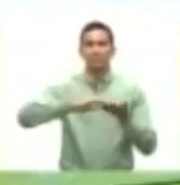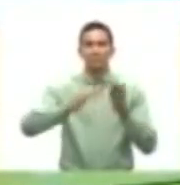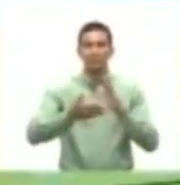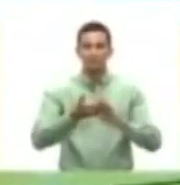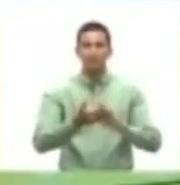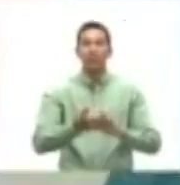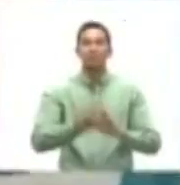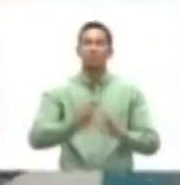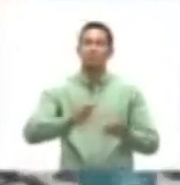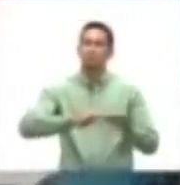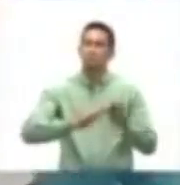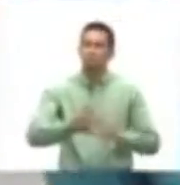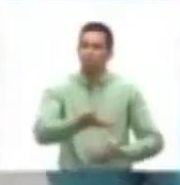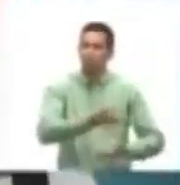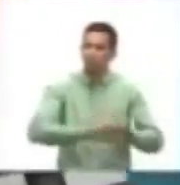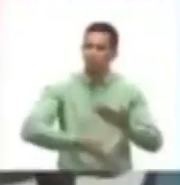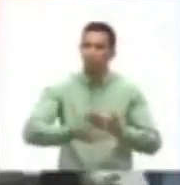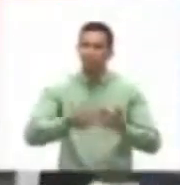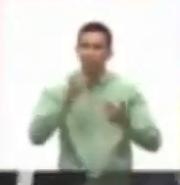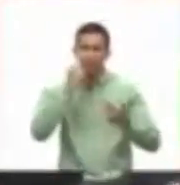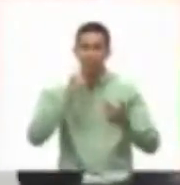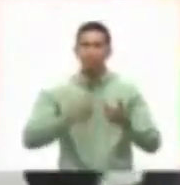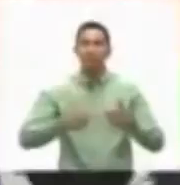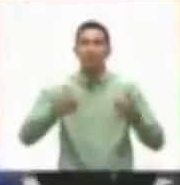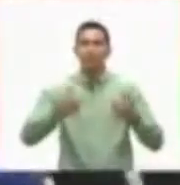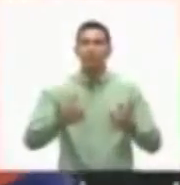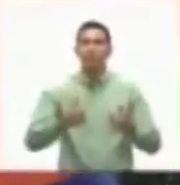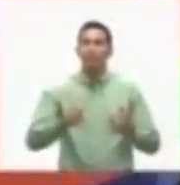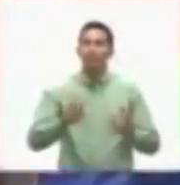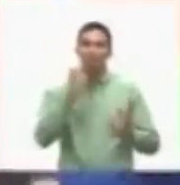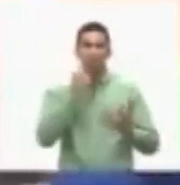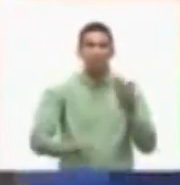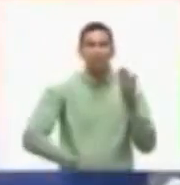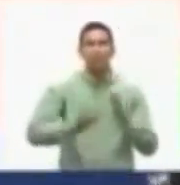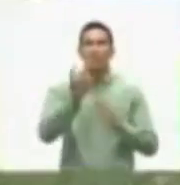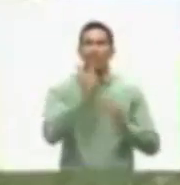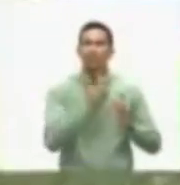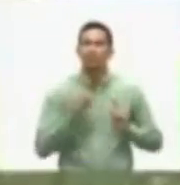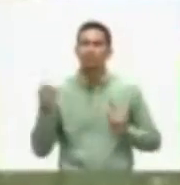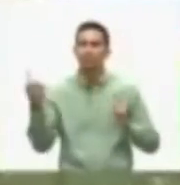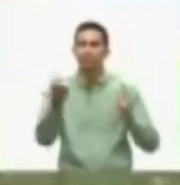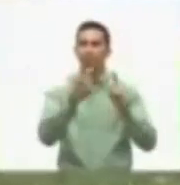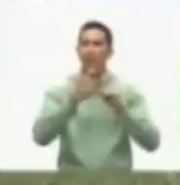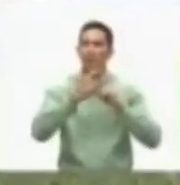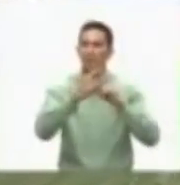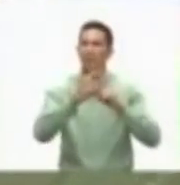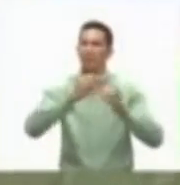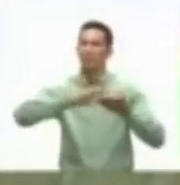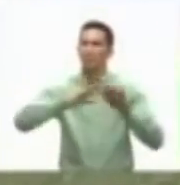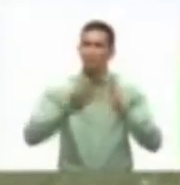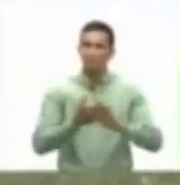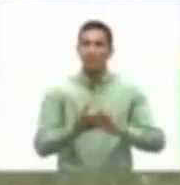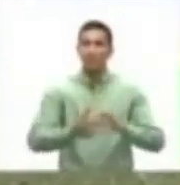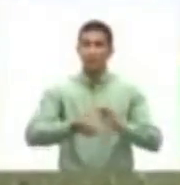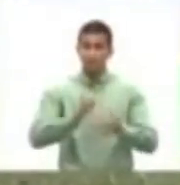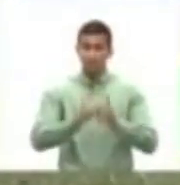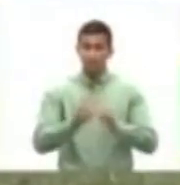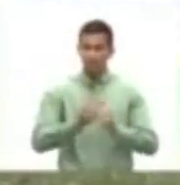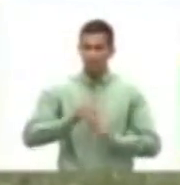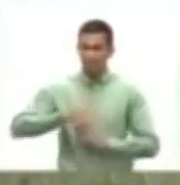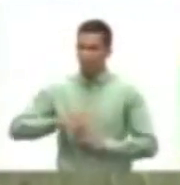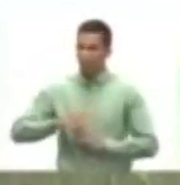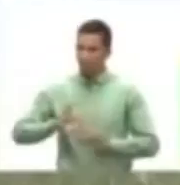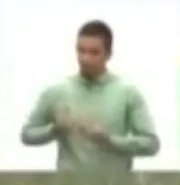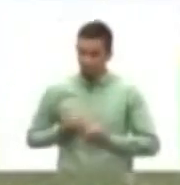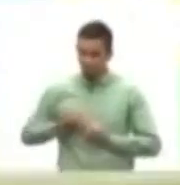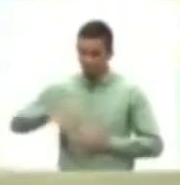convivencia. Y como la palabra de moda es paz, el deporte no se podía quedar atrás y se une a esa realidad que vive Colombia. A